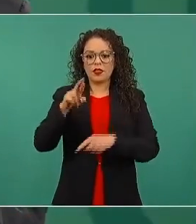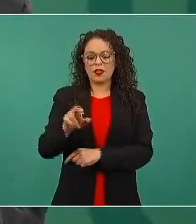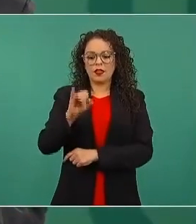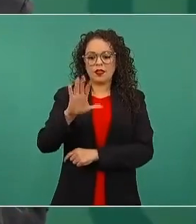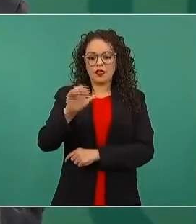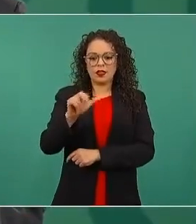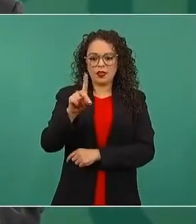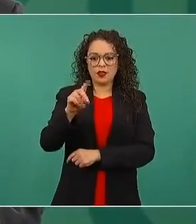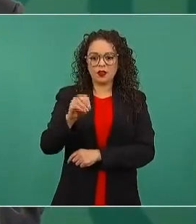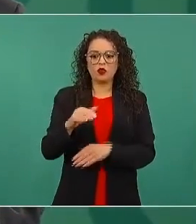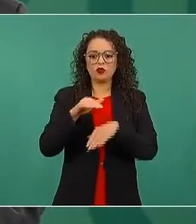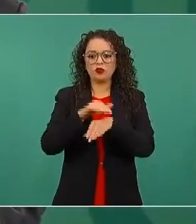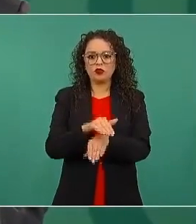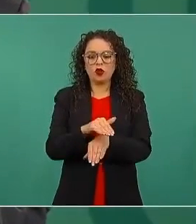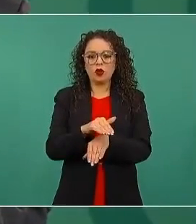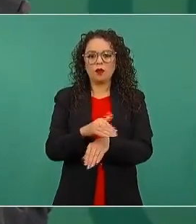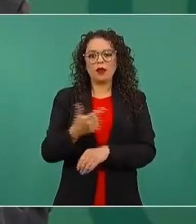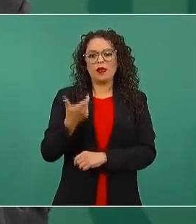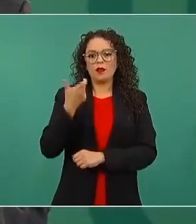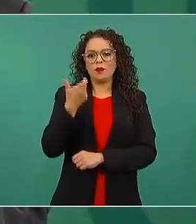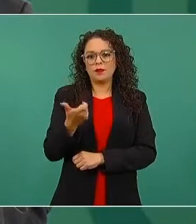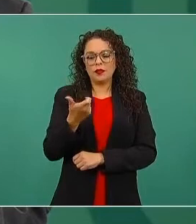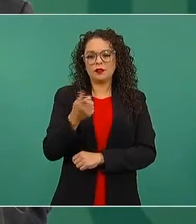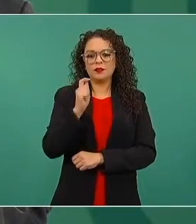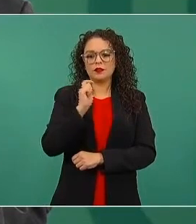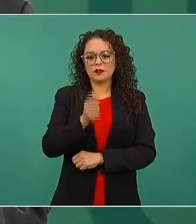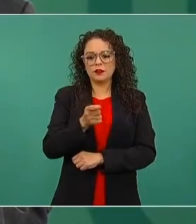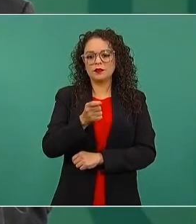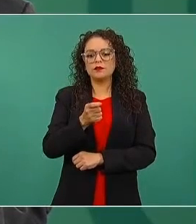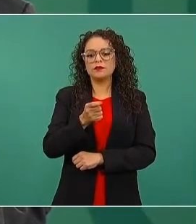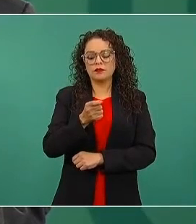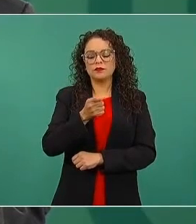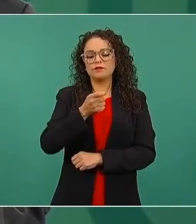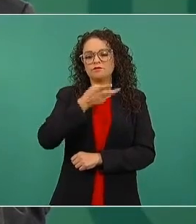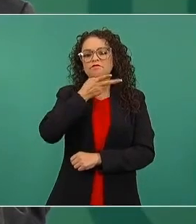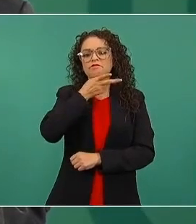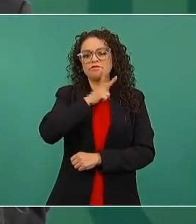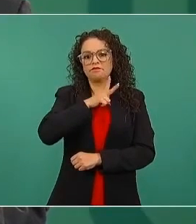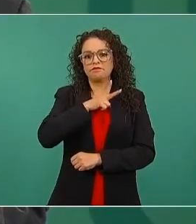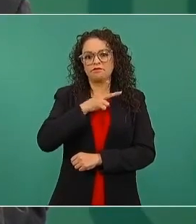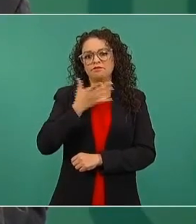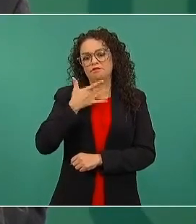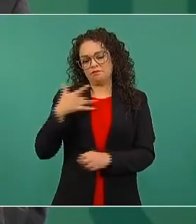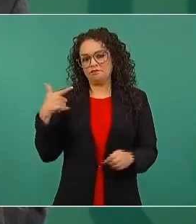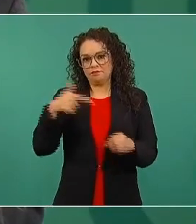sobre quién es quién en los precios de los combustibles.